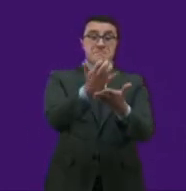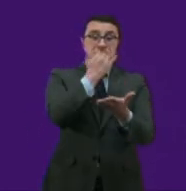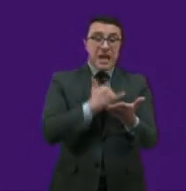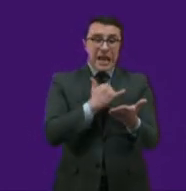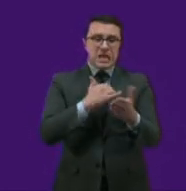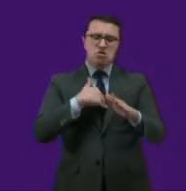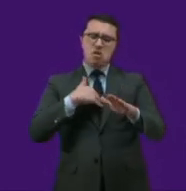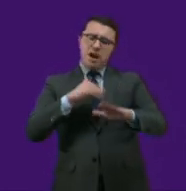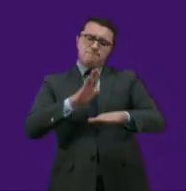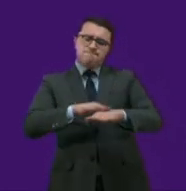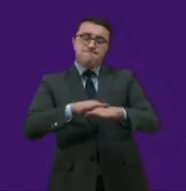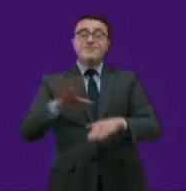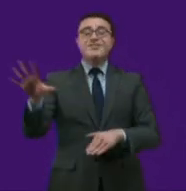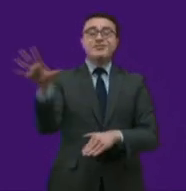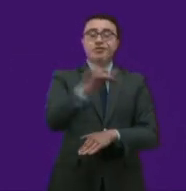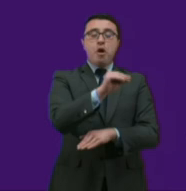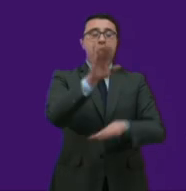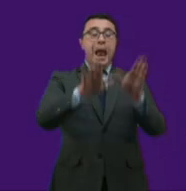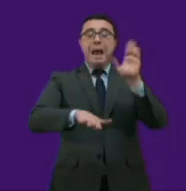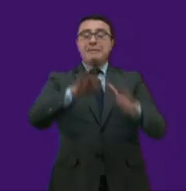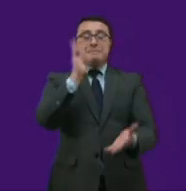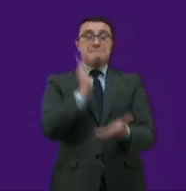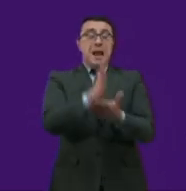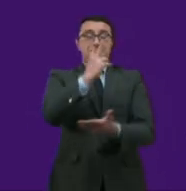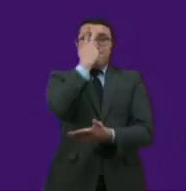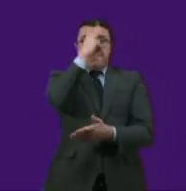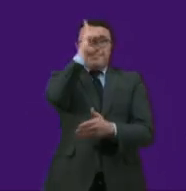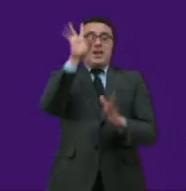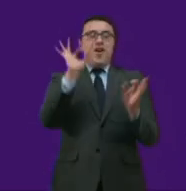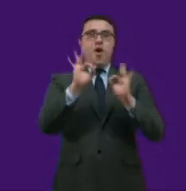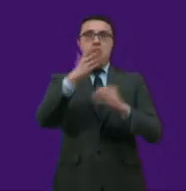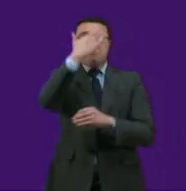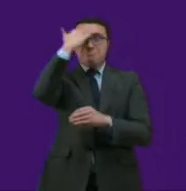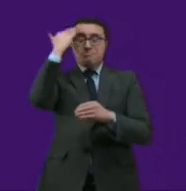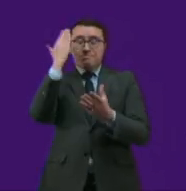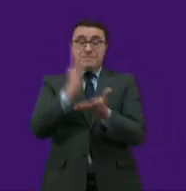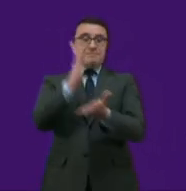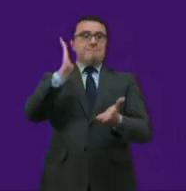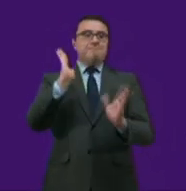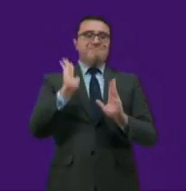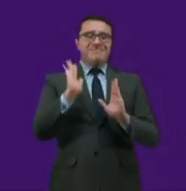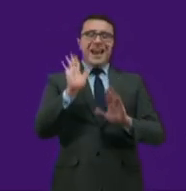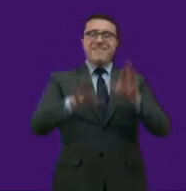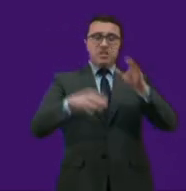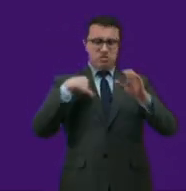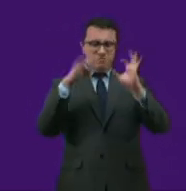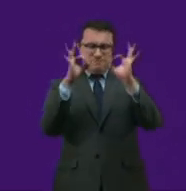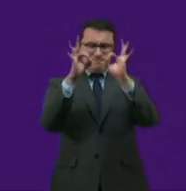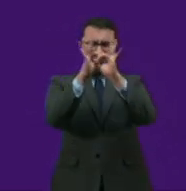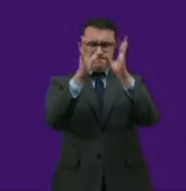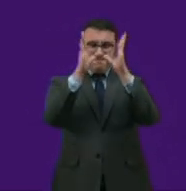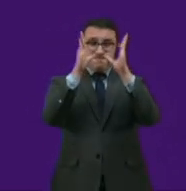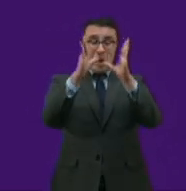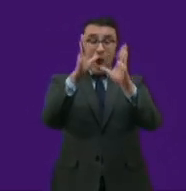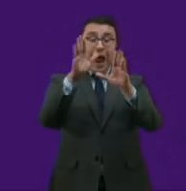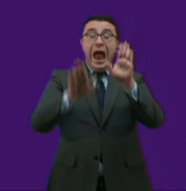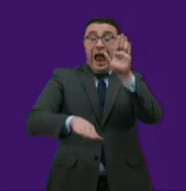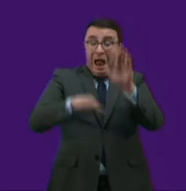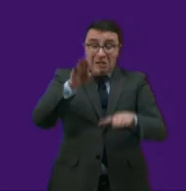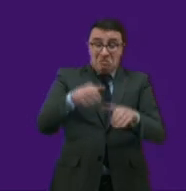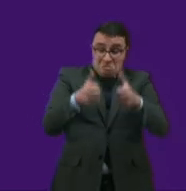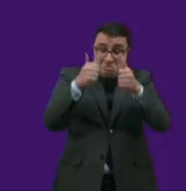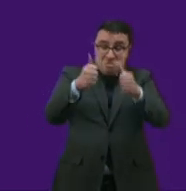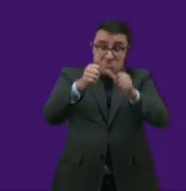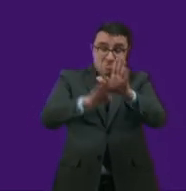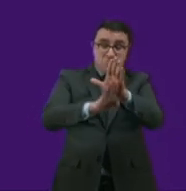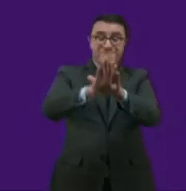Todo el mundo se equivoca, todo el mundo se le olvidan las cosas a veces y por más enfocado que uno esté, a veces las cosas no salen como son. Y yo creo